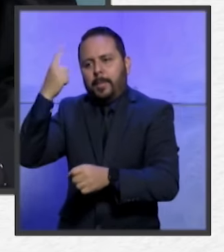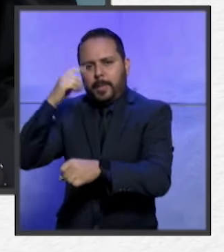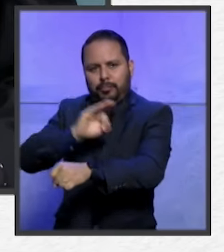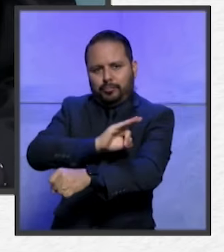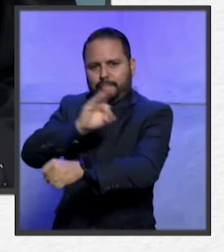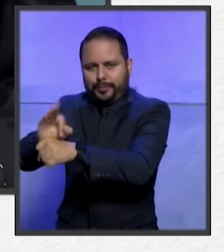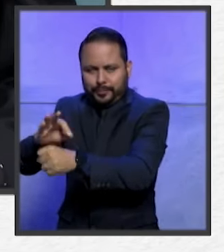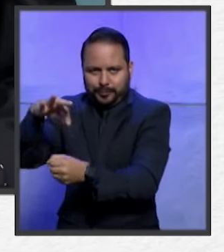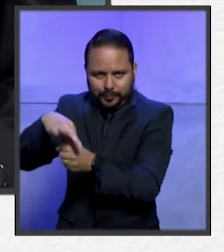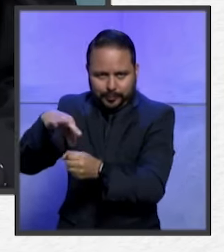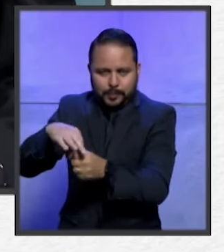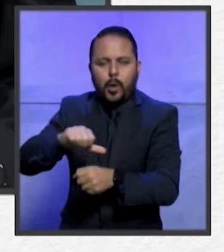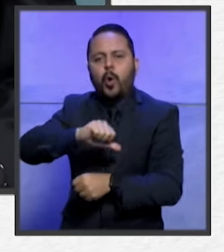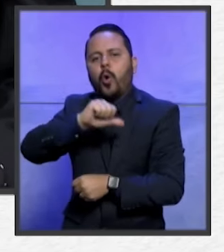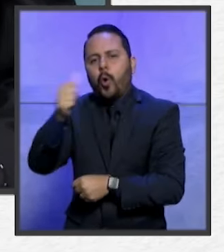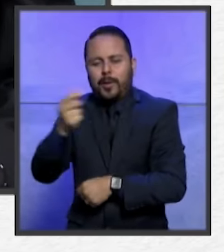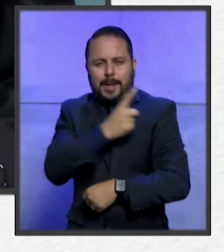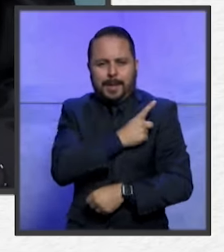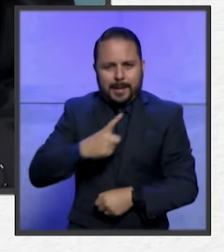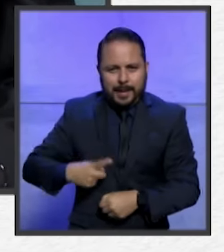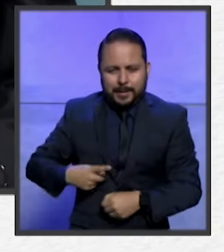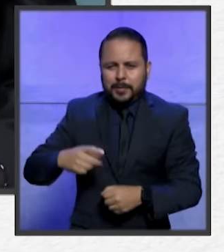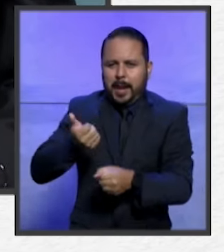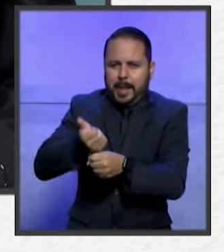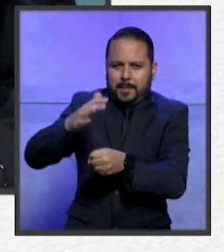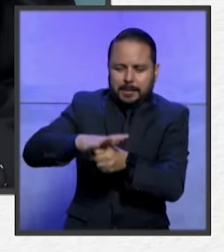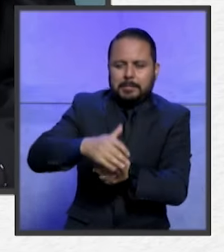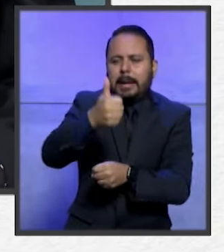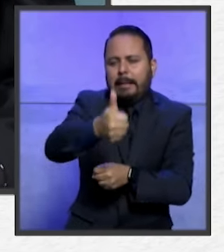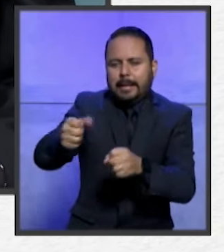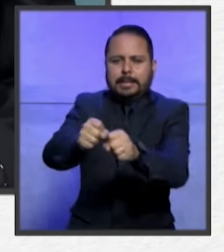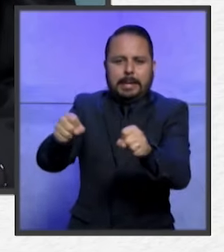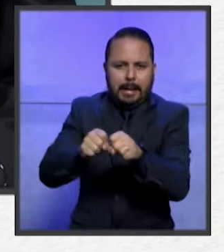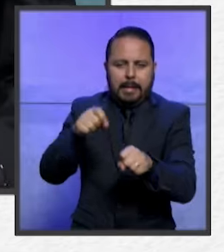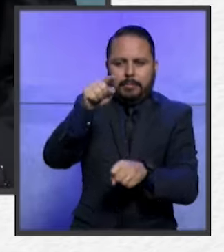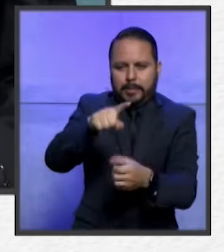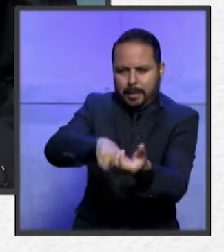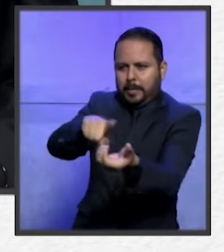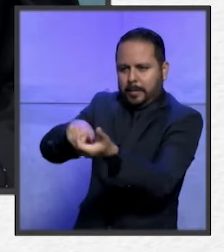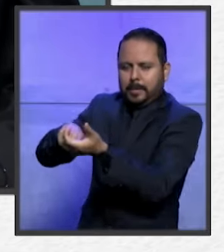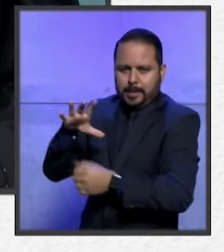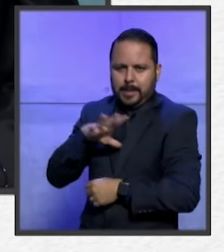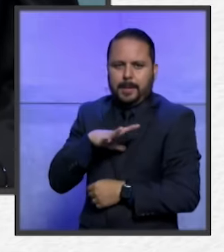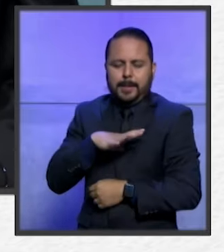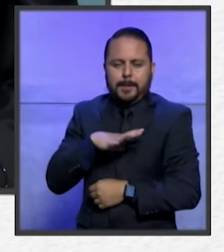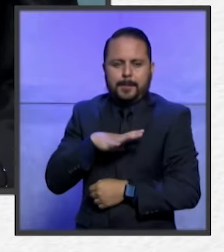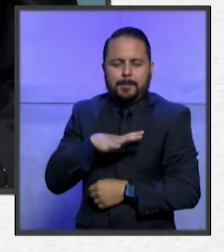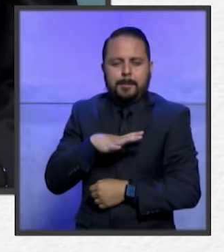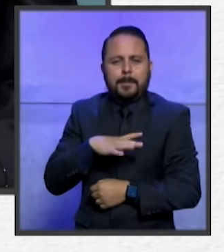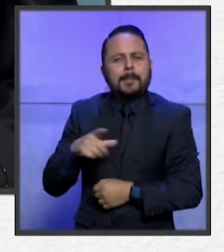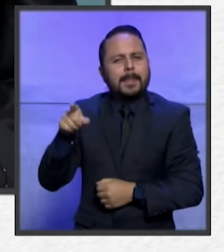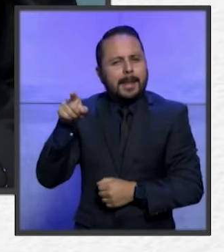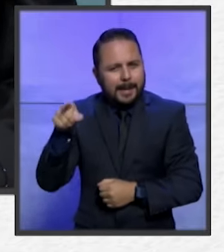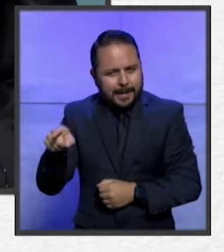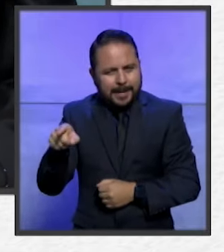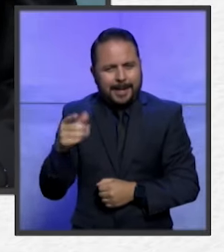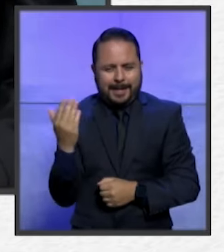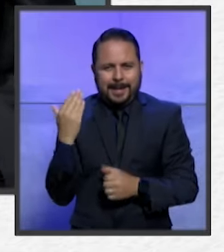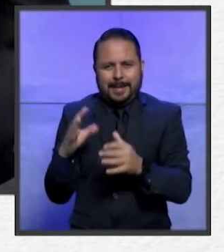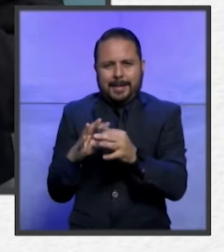electoral y las delegaciones administrativas en cada una de las salas regionales Este es